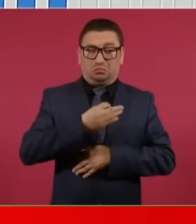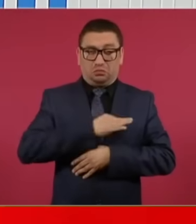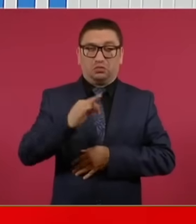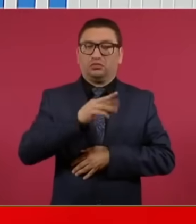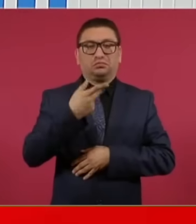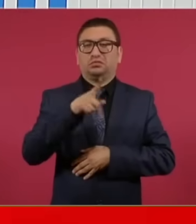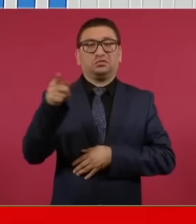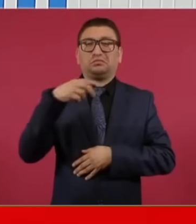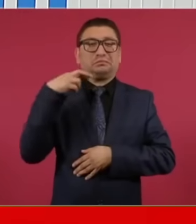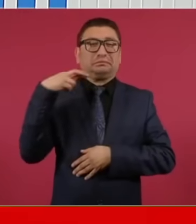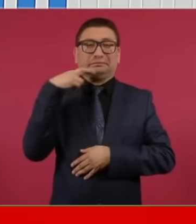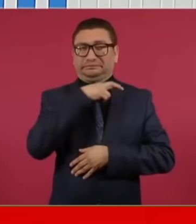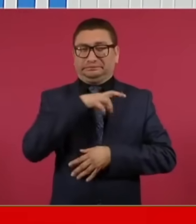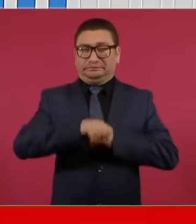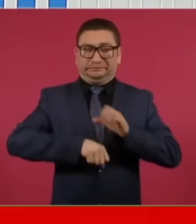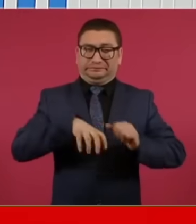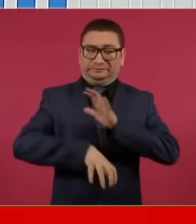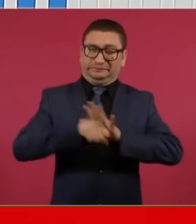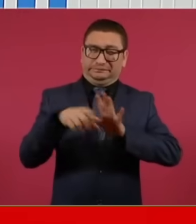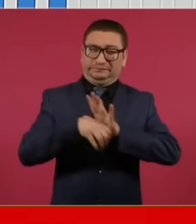lo agotaron.